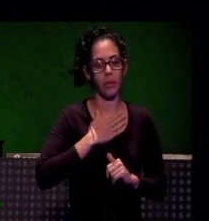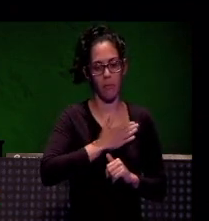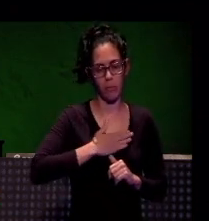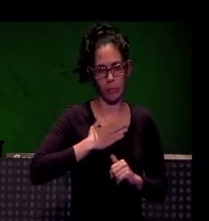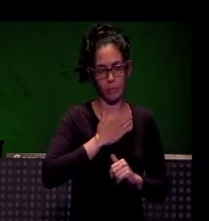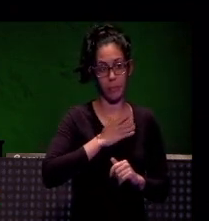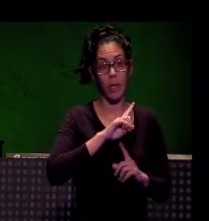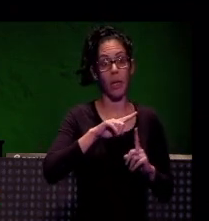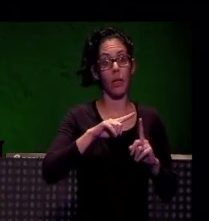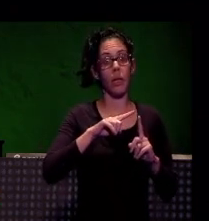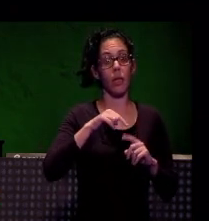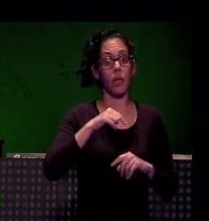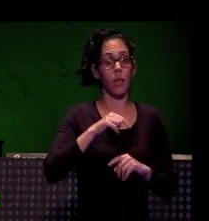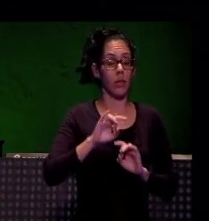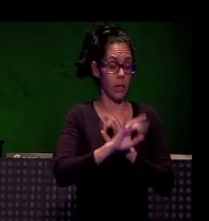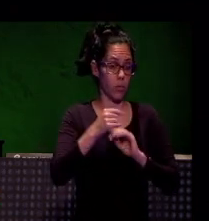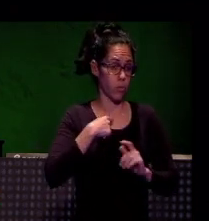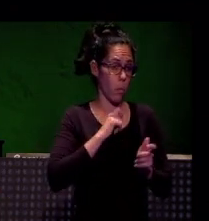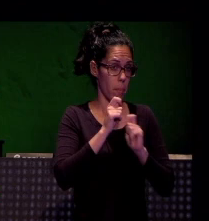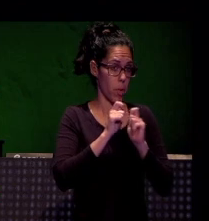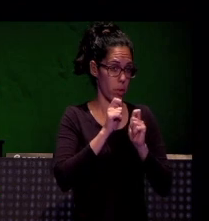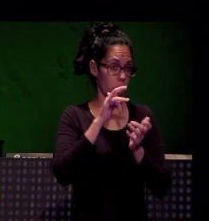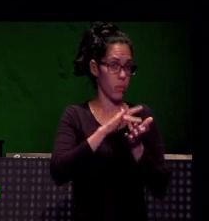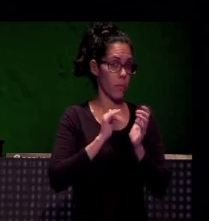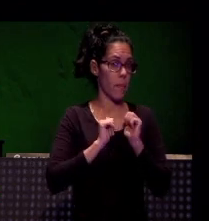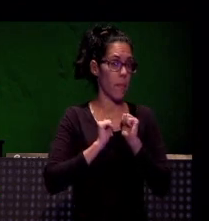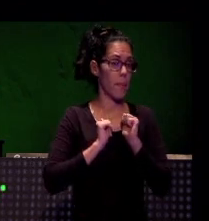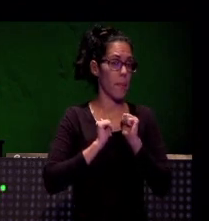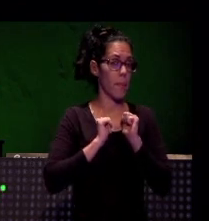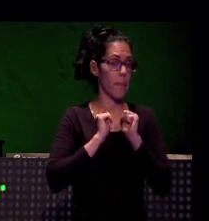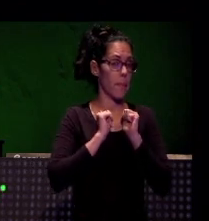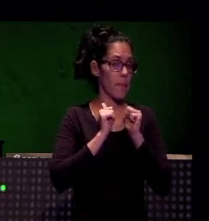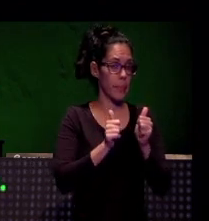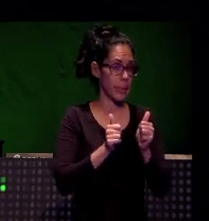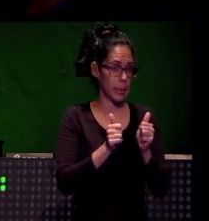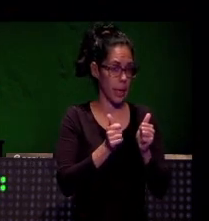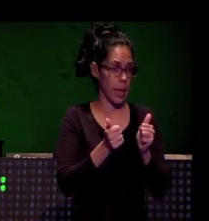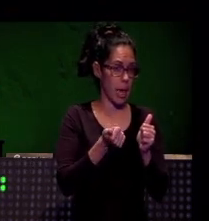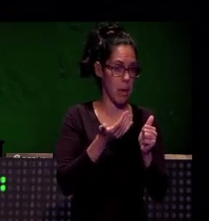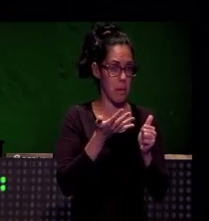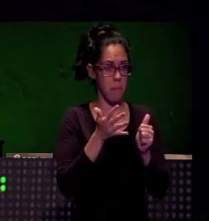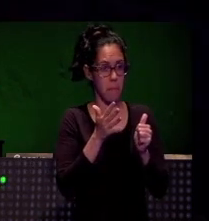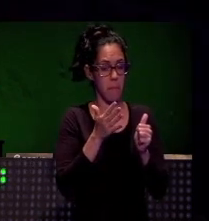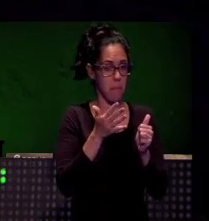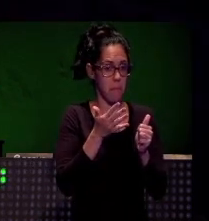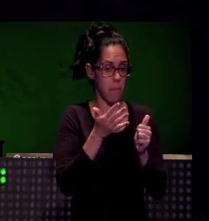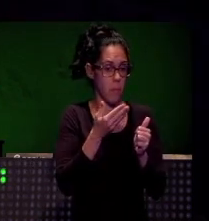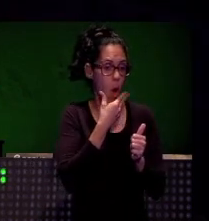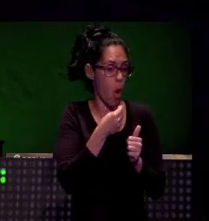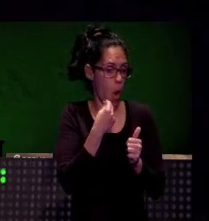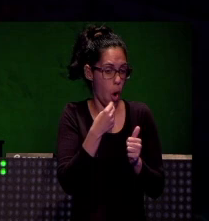periodista empecé trabajando muy pronto como han explicado